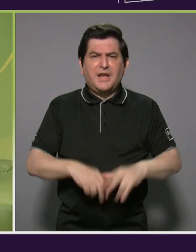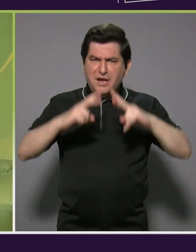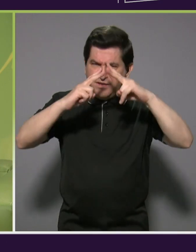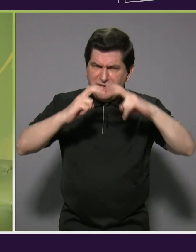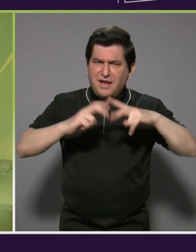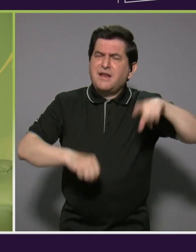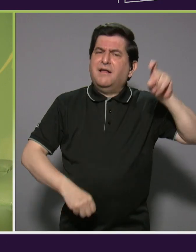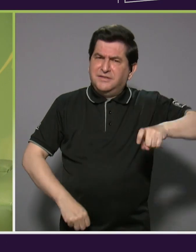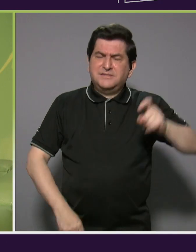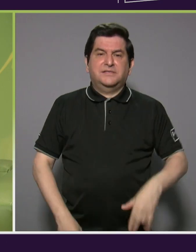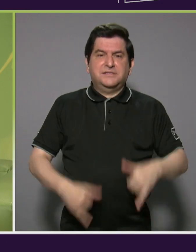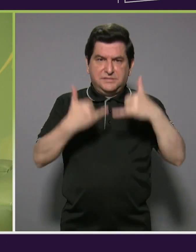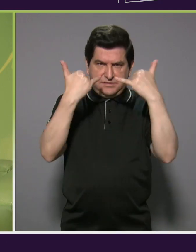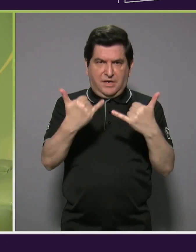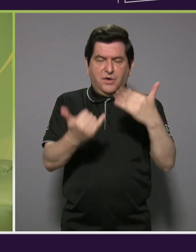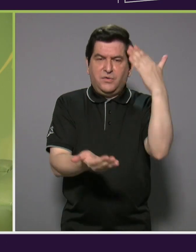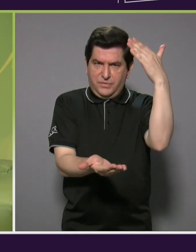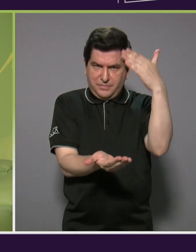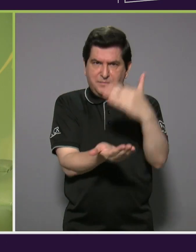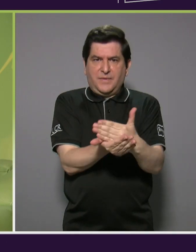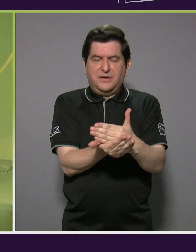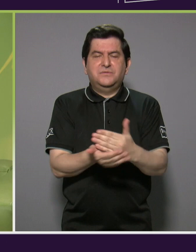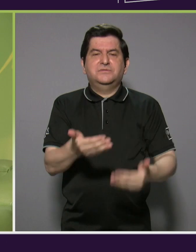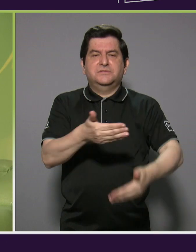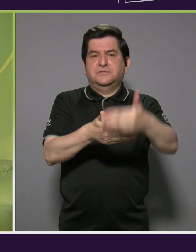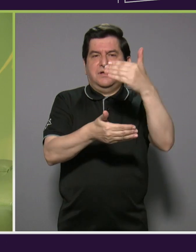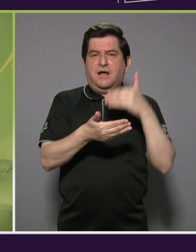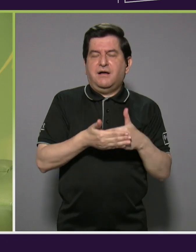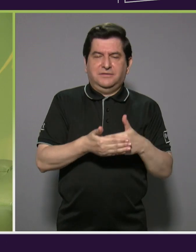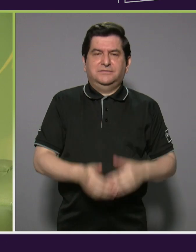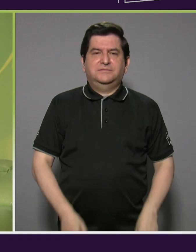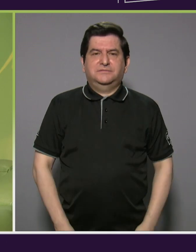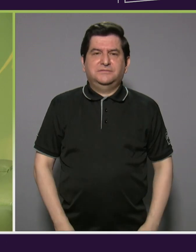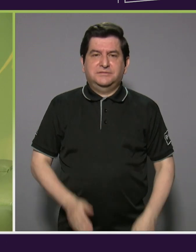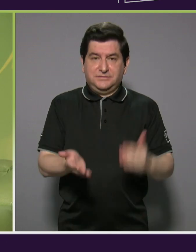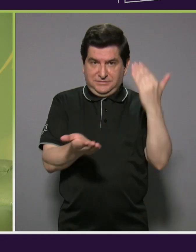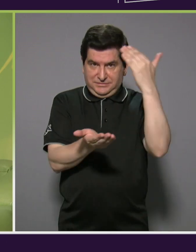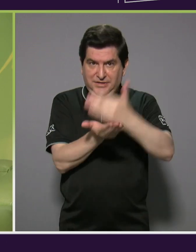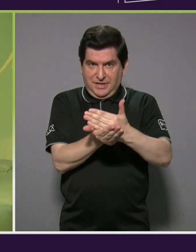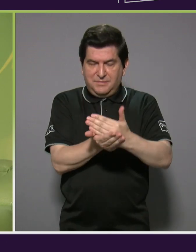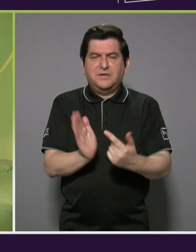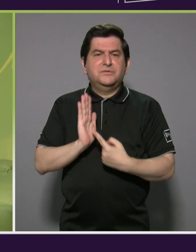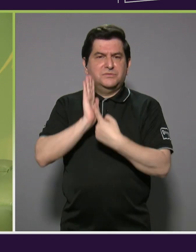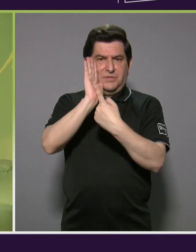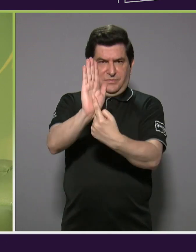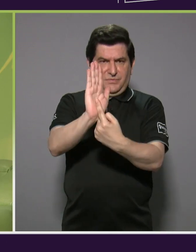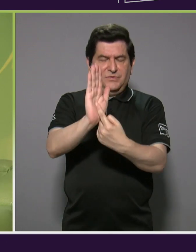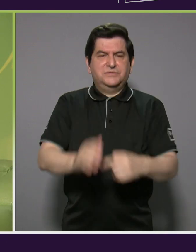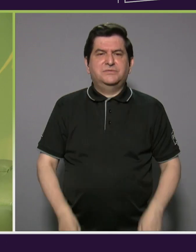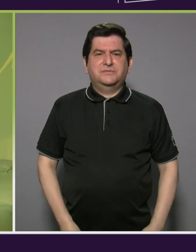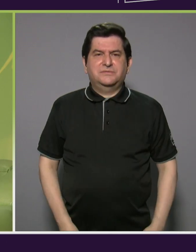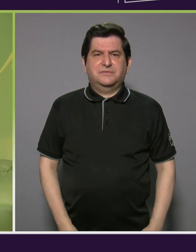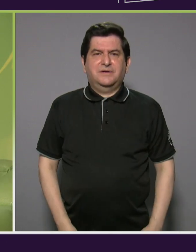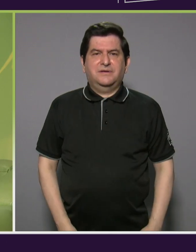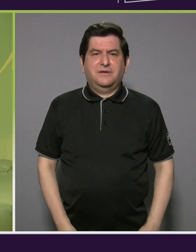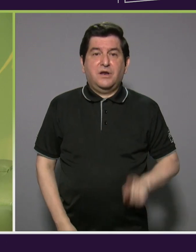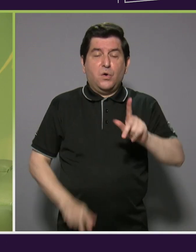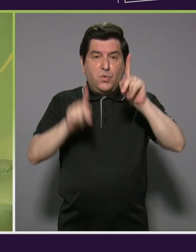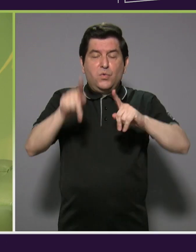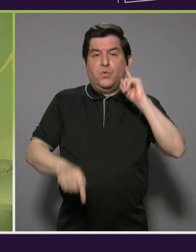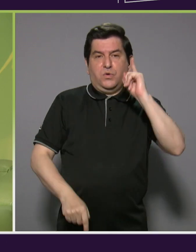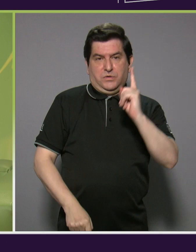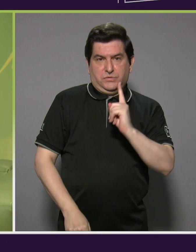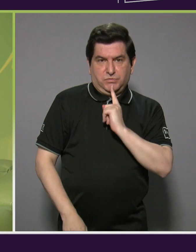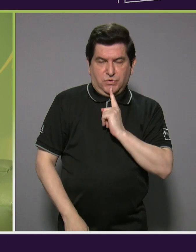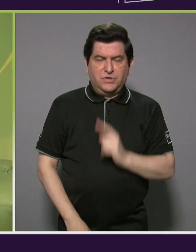desgranando. Ahora vamos a ir a un corte. Antes, eso sí, de esta pausa, le quiero presentar esta sección en donde una persona sorda